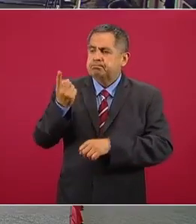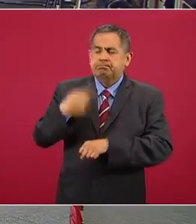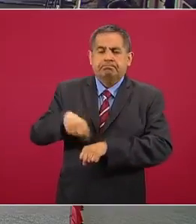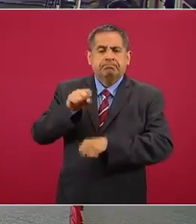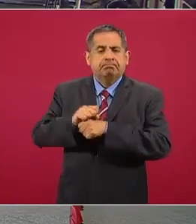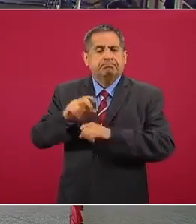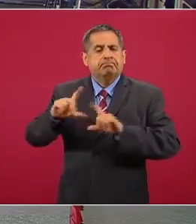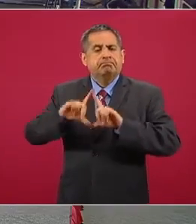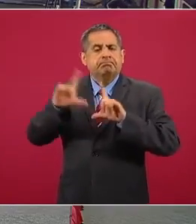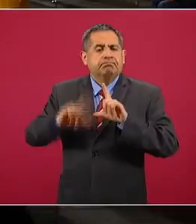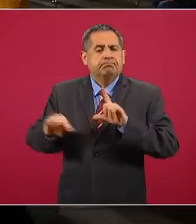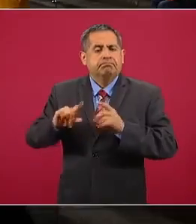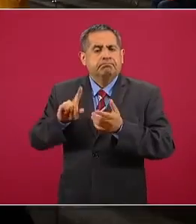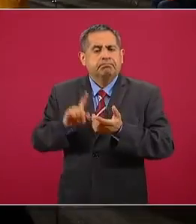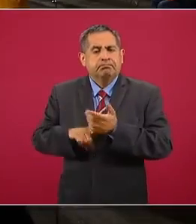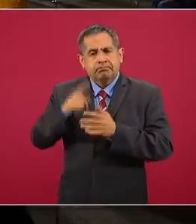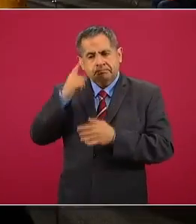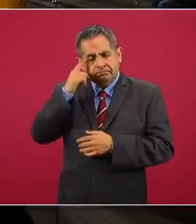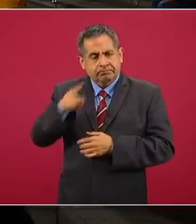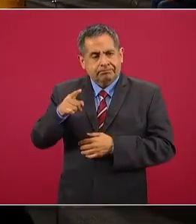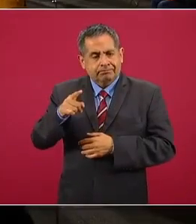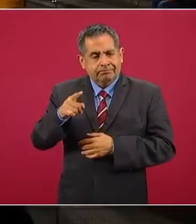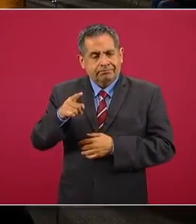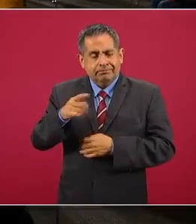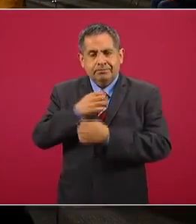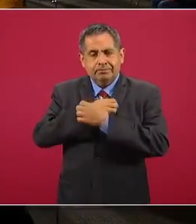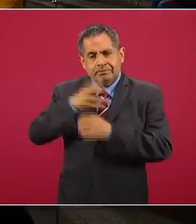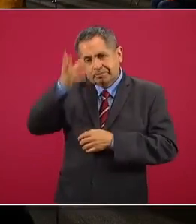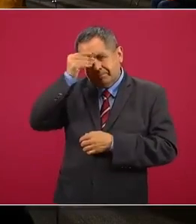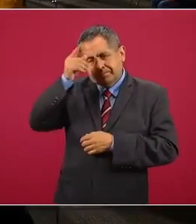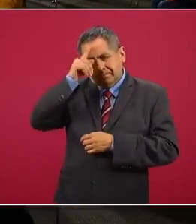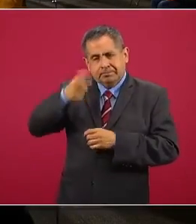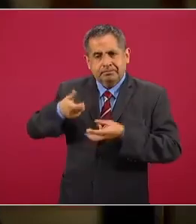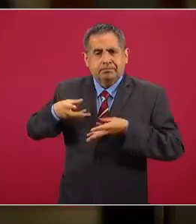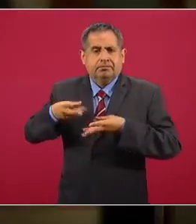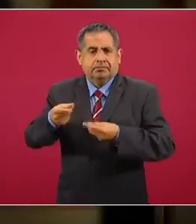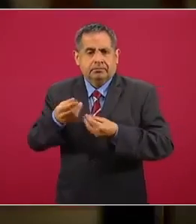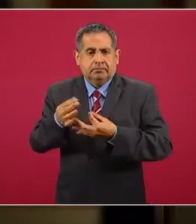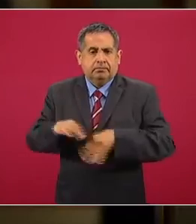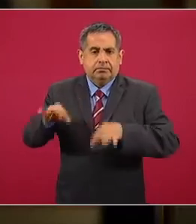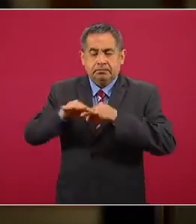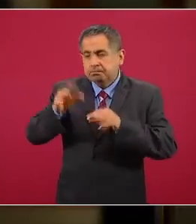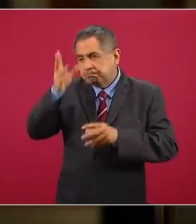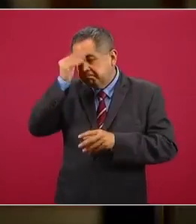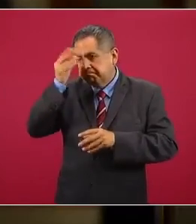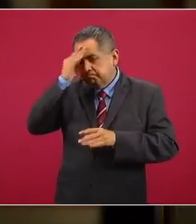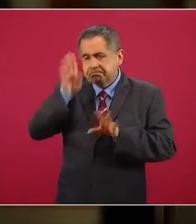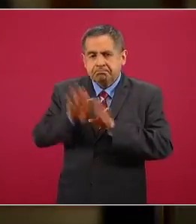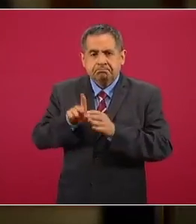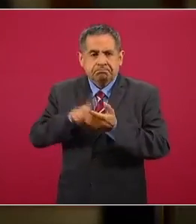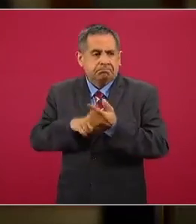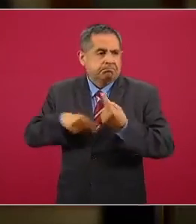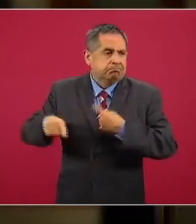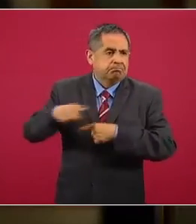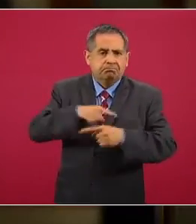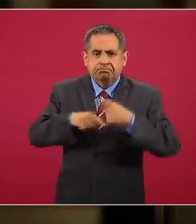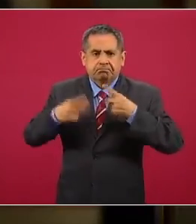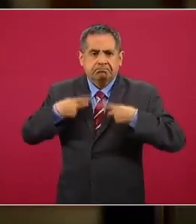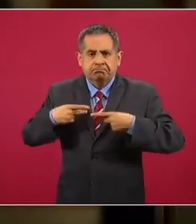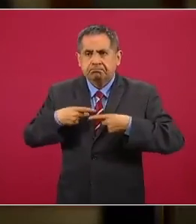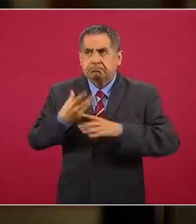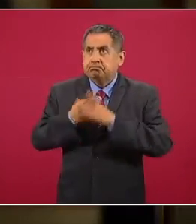Semana Nacional de Educación Financiera, lo cual es muy importante para los héroes vivientes.